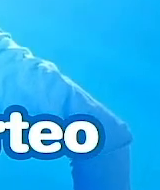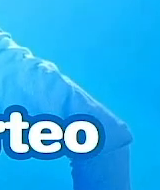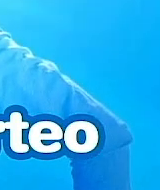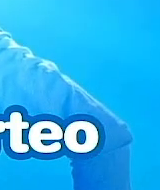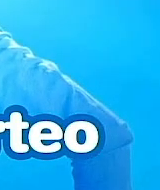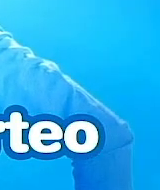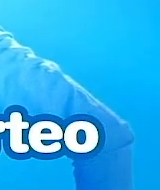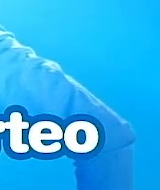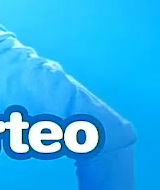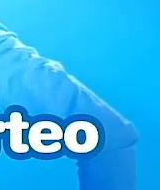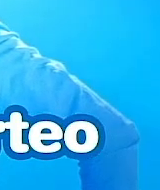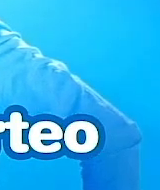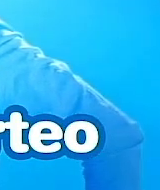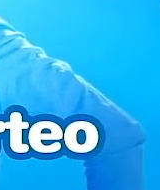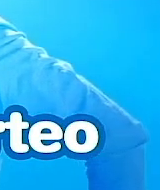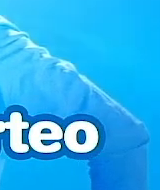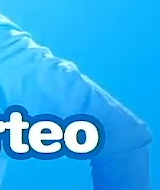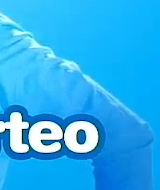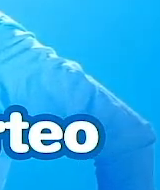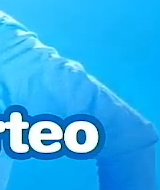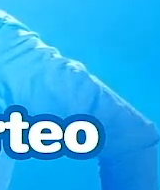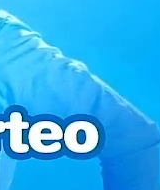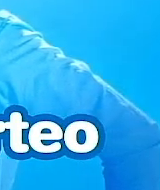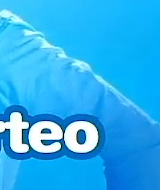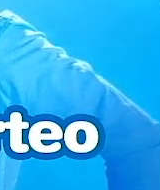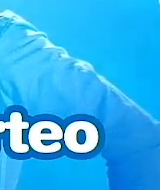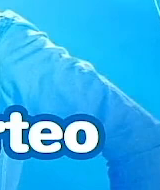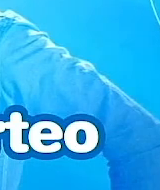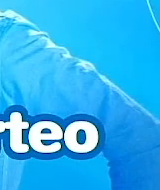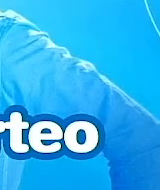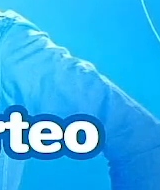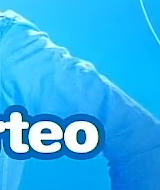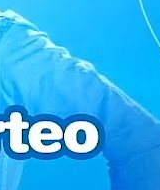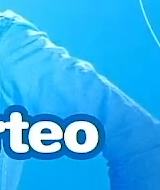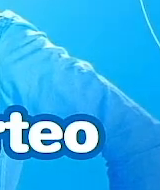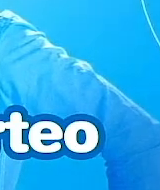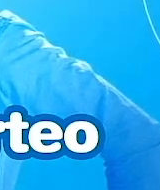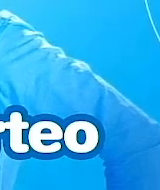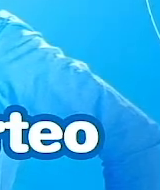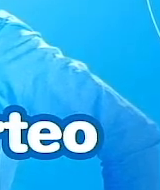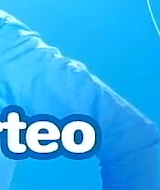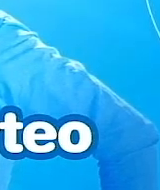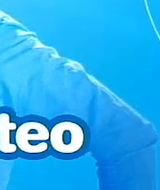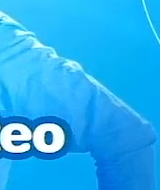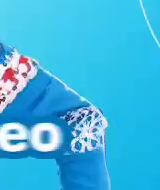la Loto. Nos vemos en el próximo sorteo Loto. ¡Loto! ¡Te cambia!